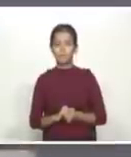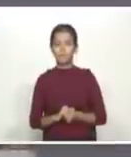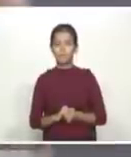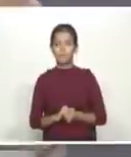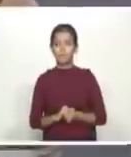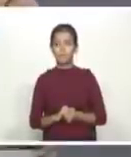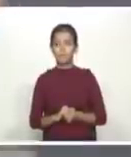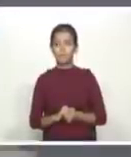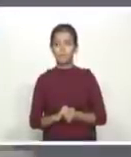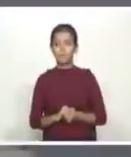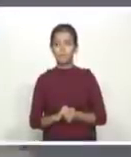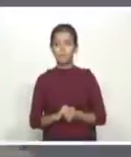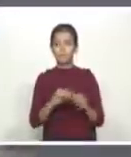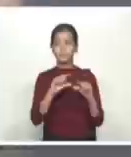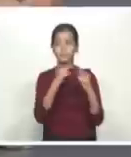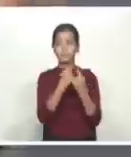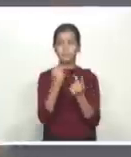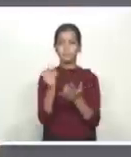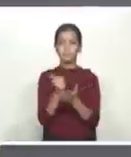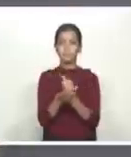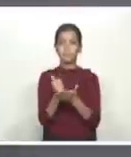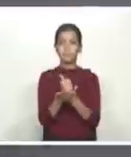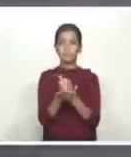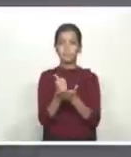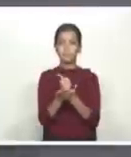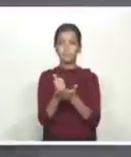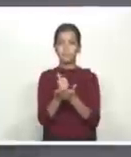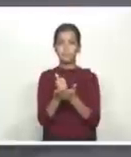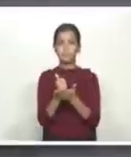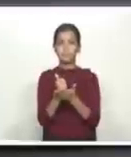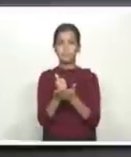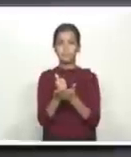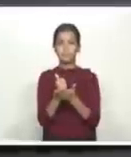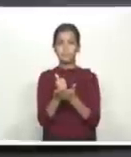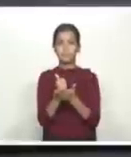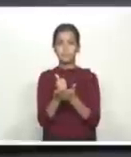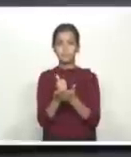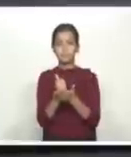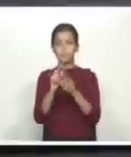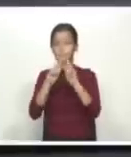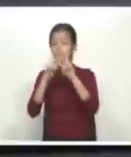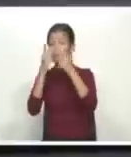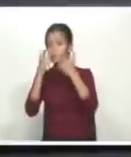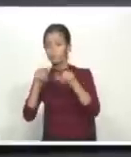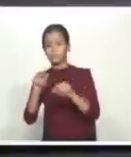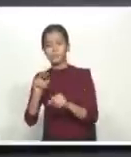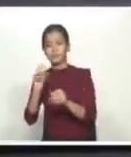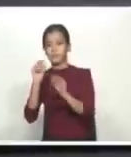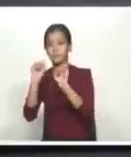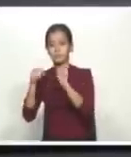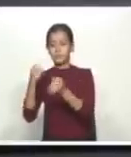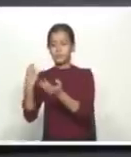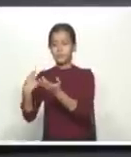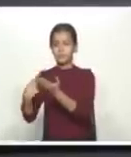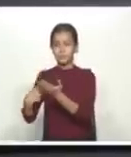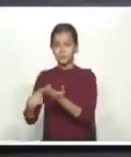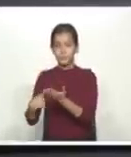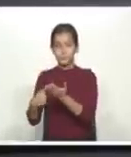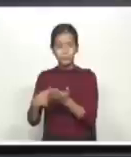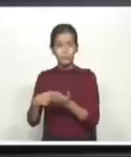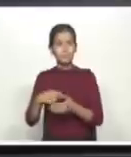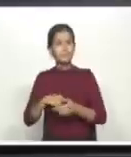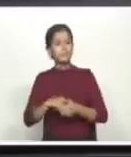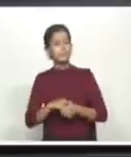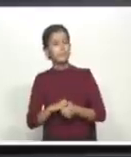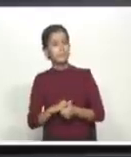Ni el Partido Nacional puede poner un fiscal, aunque se asocie con los liberales, ni Libre puede poner un fiscal, porque se ocupan